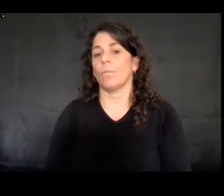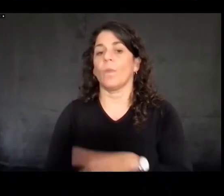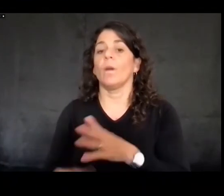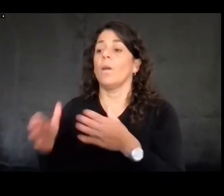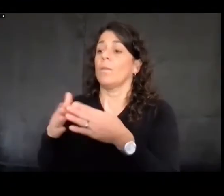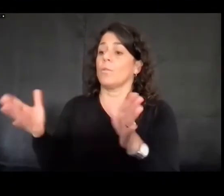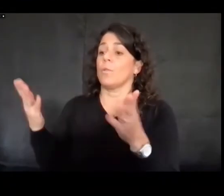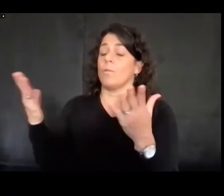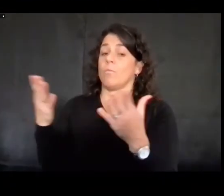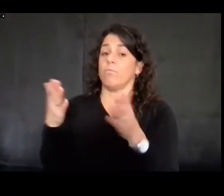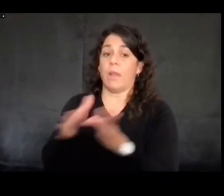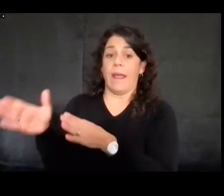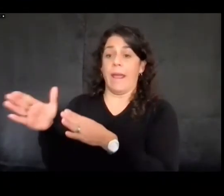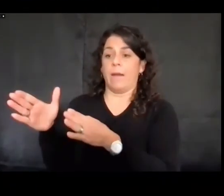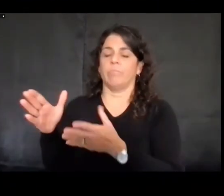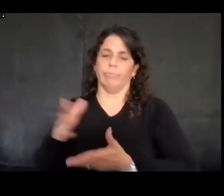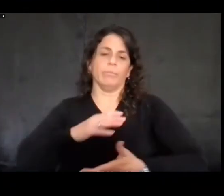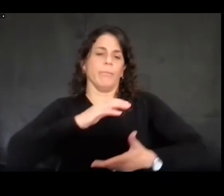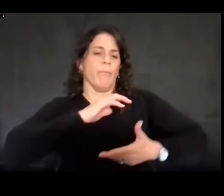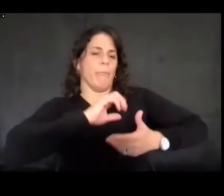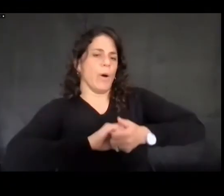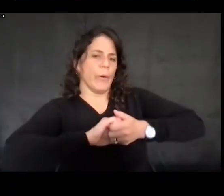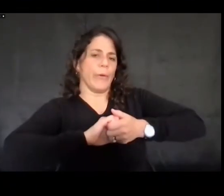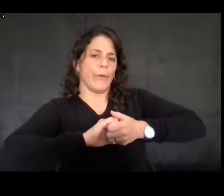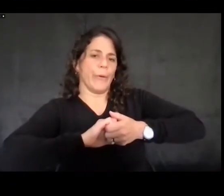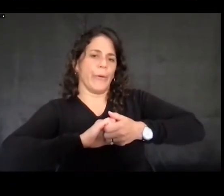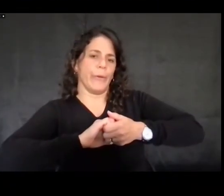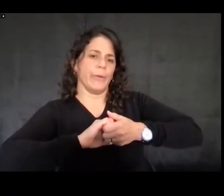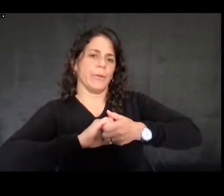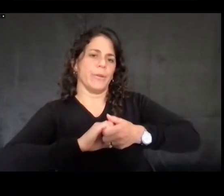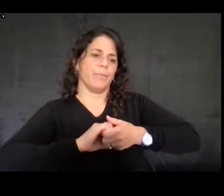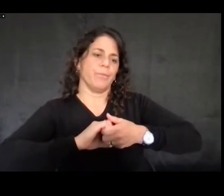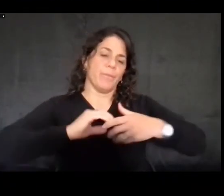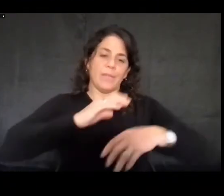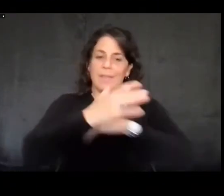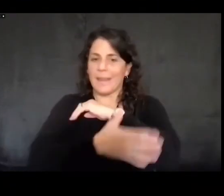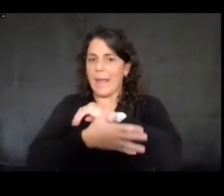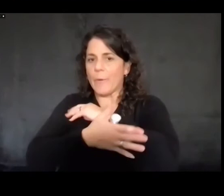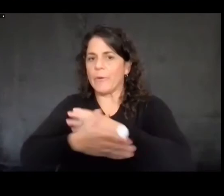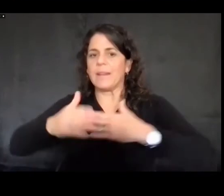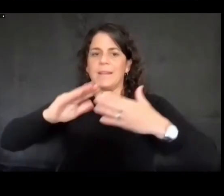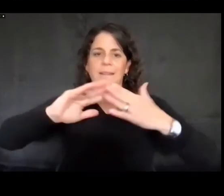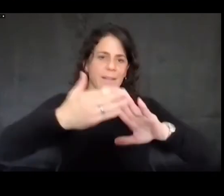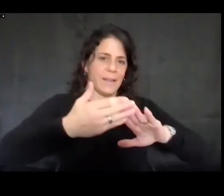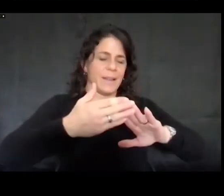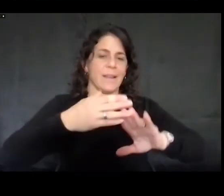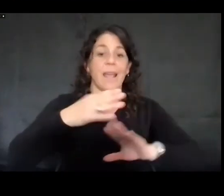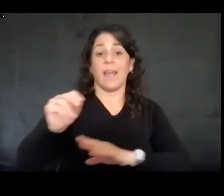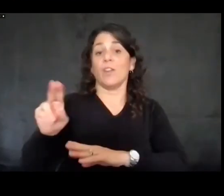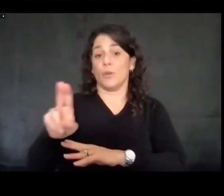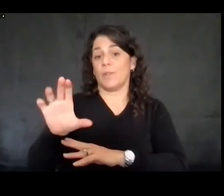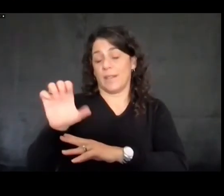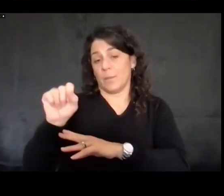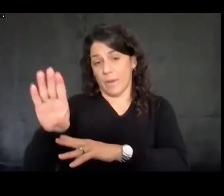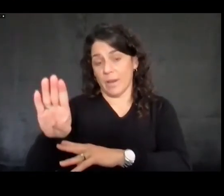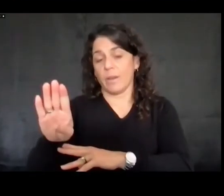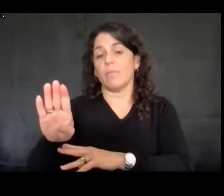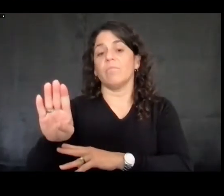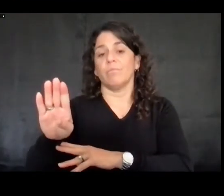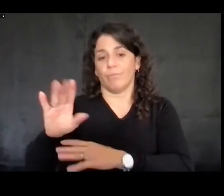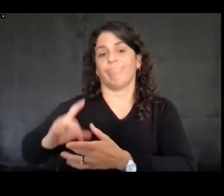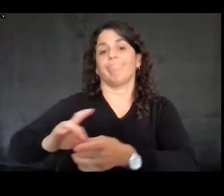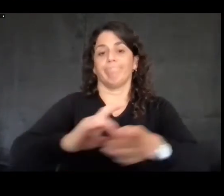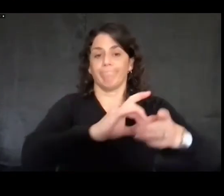el plan general es asociarnos he recordado la ciudad y yo si es vi